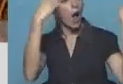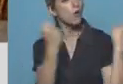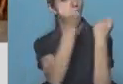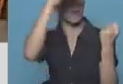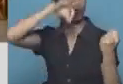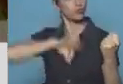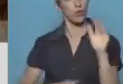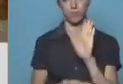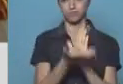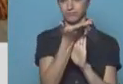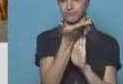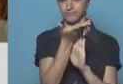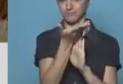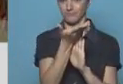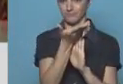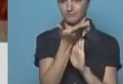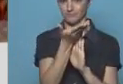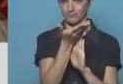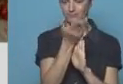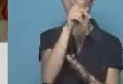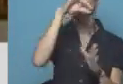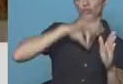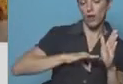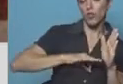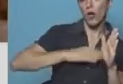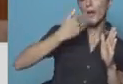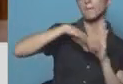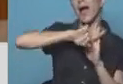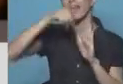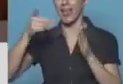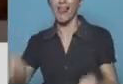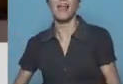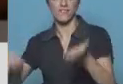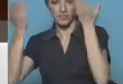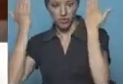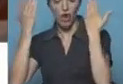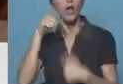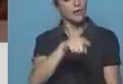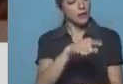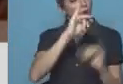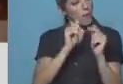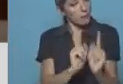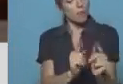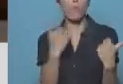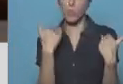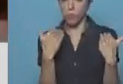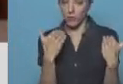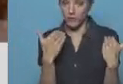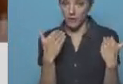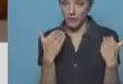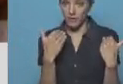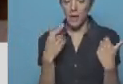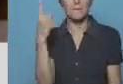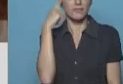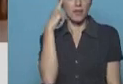siempre lo ponían por encima de la inflación, lo ponían por encima de la suba del dólar y le permitía a ese joven tener como algo